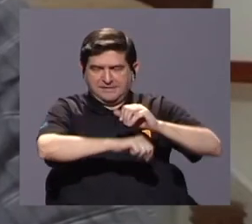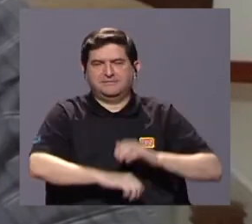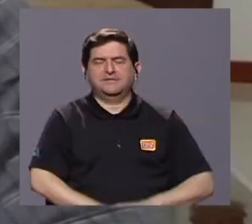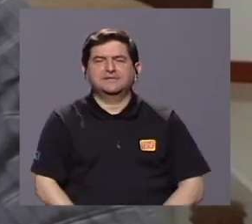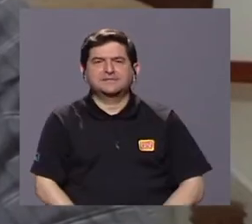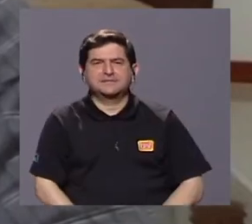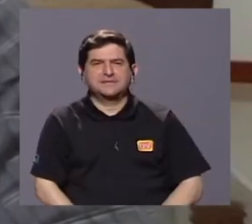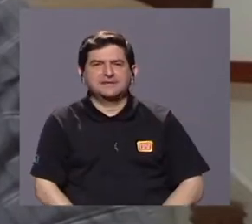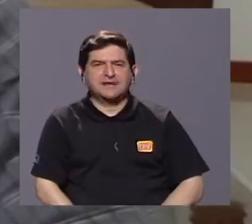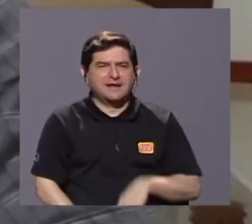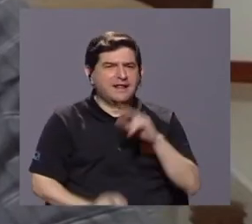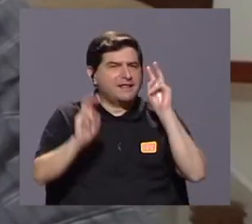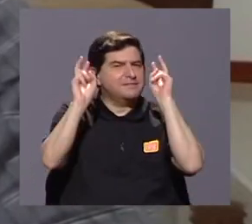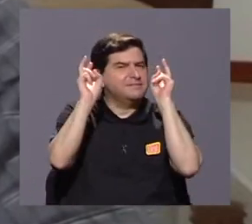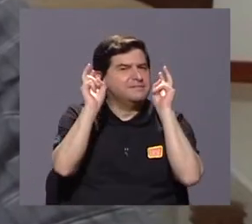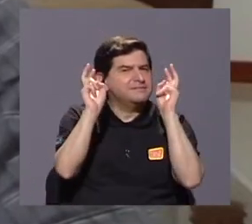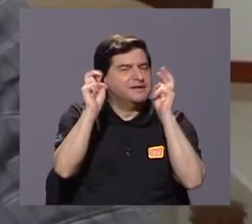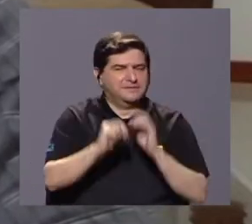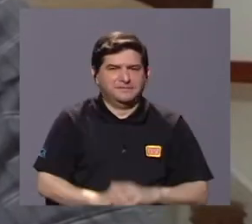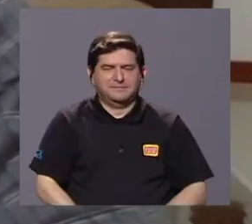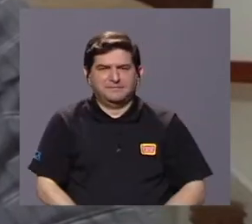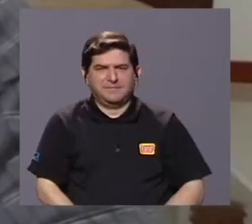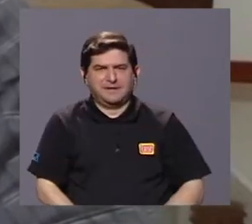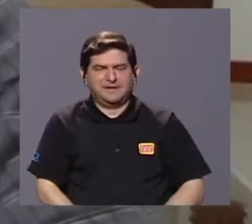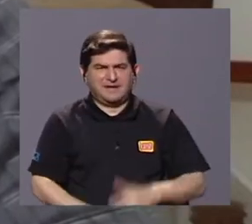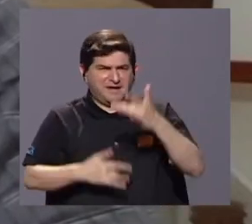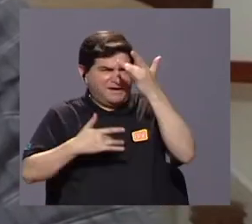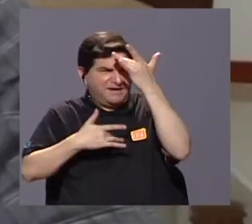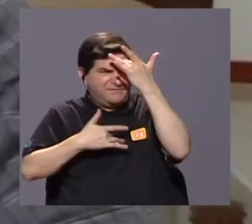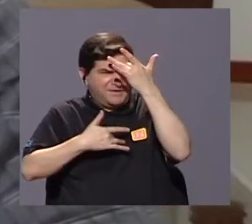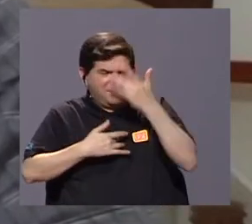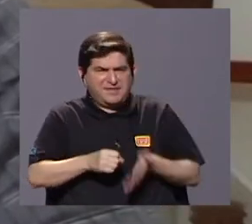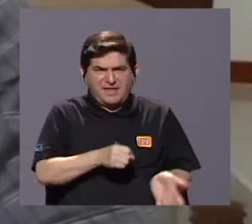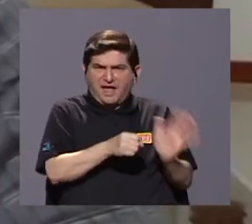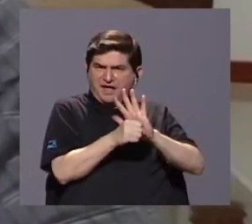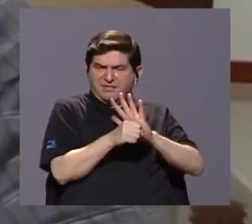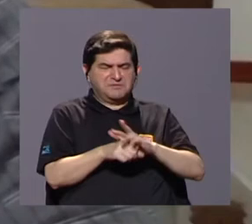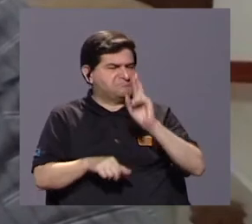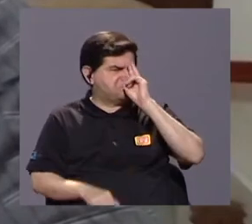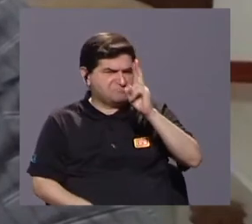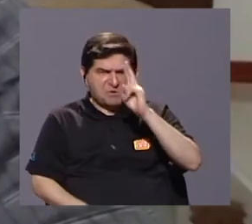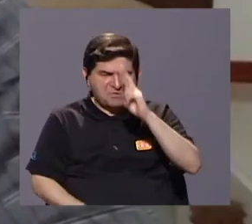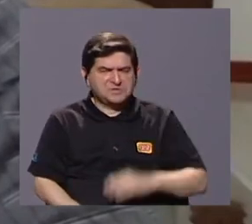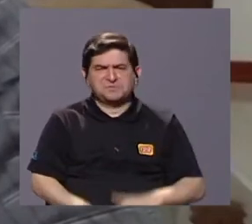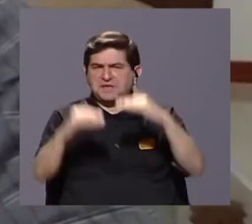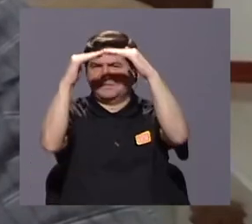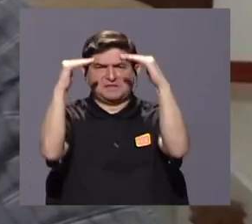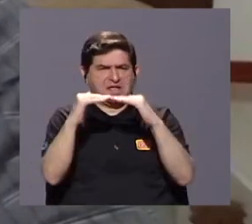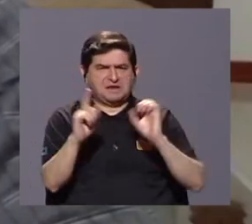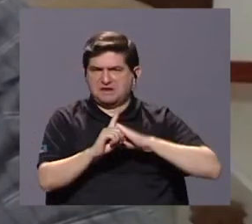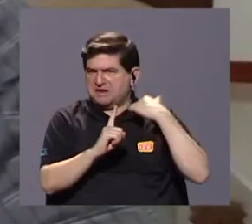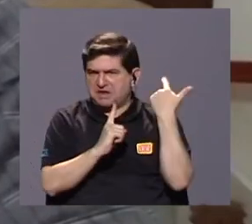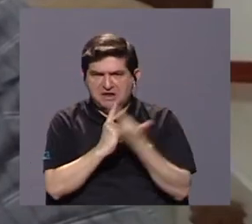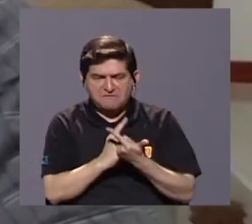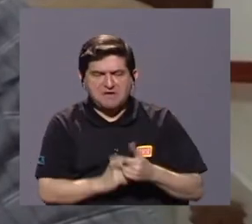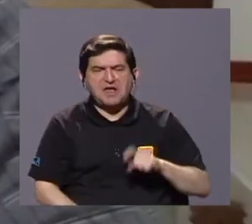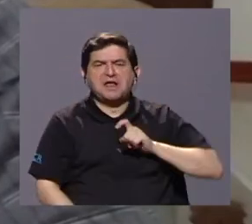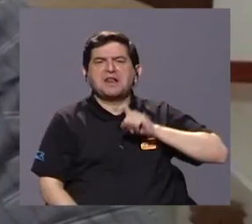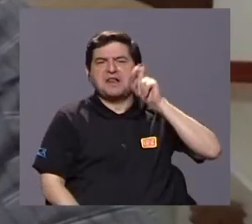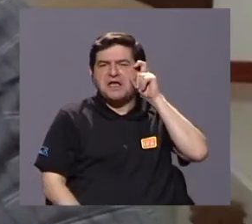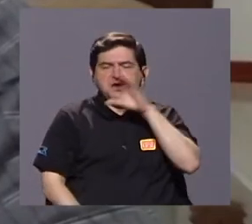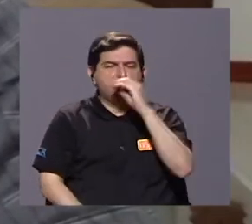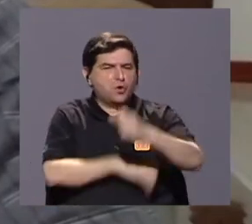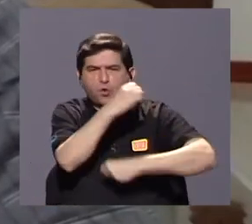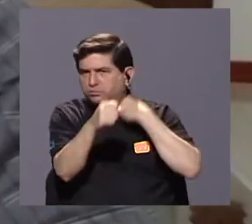segmento este tema, que realmente el COVID-19 no respeta estrato social, género